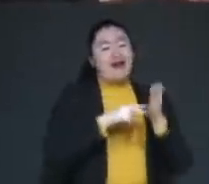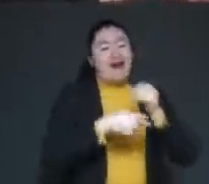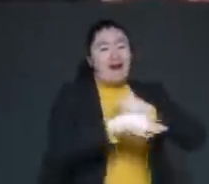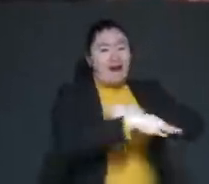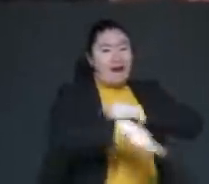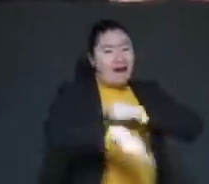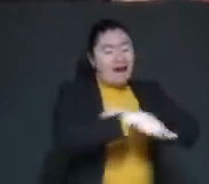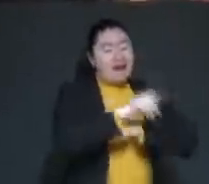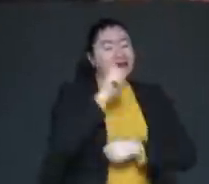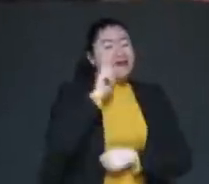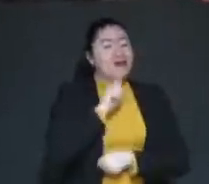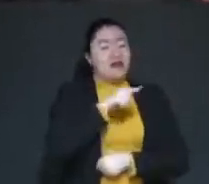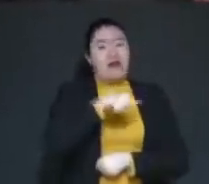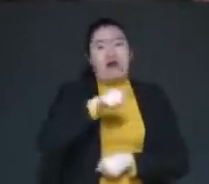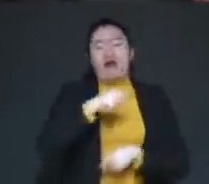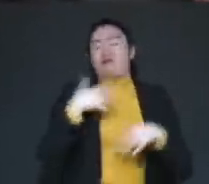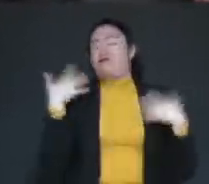diseñó